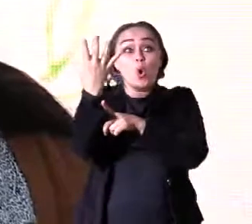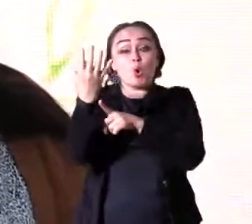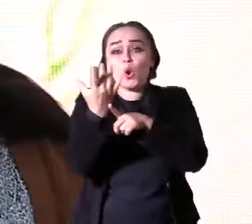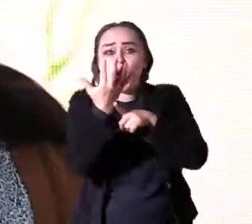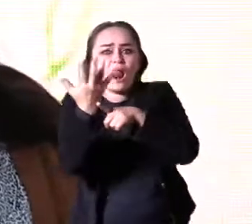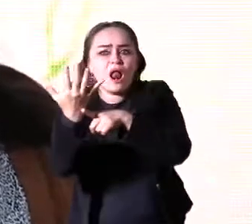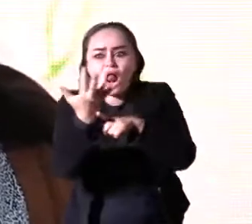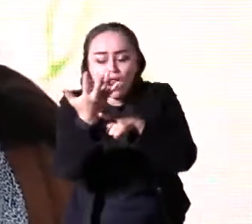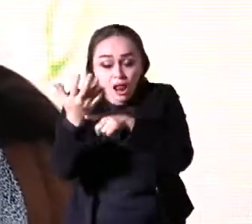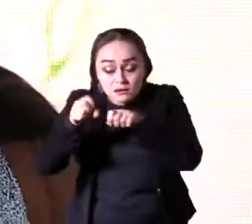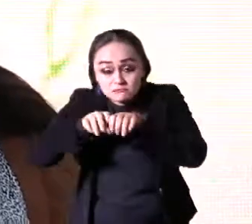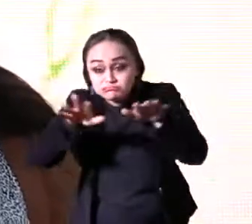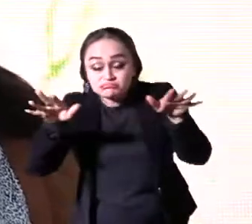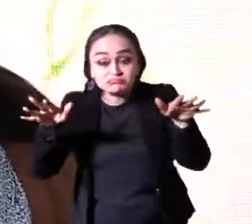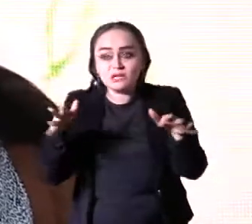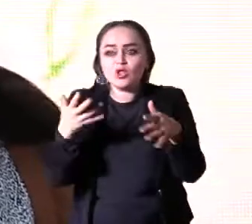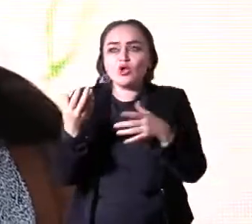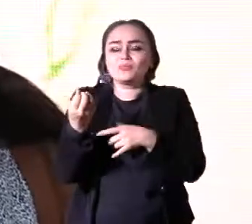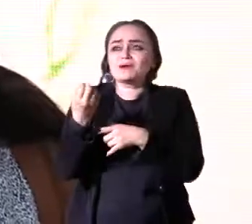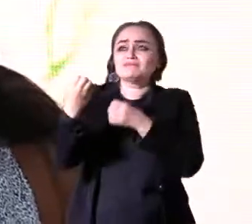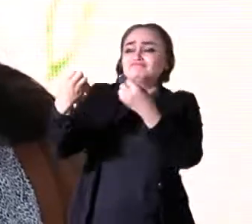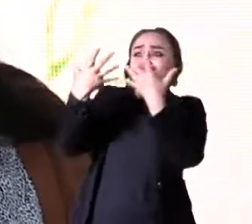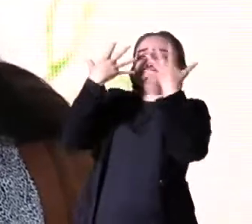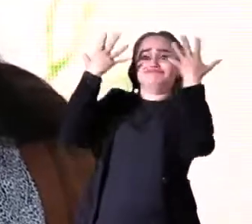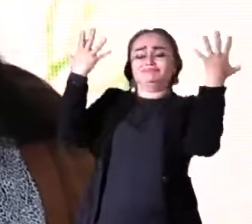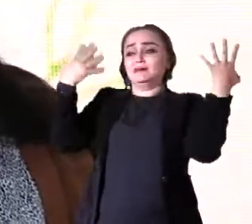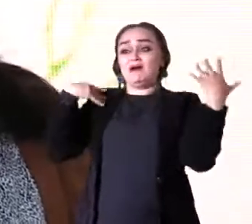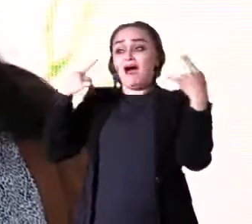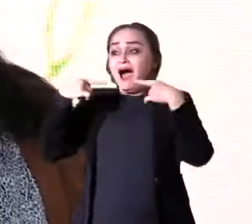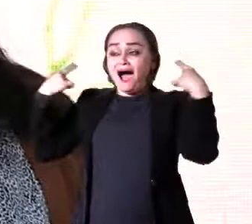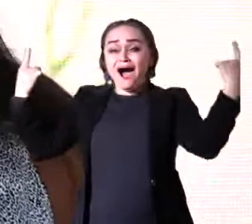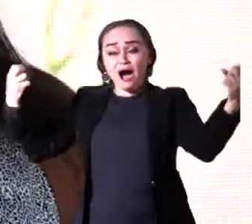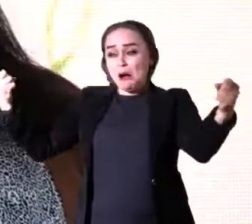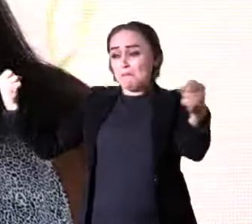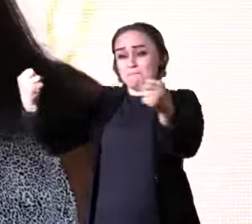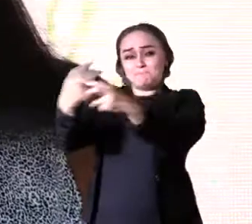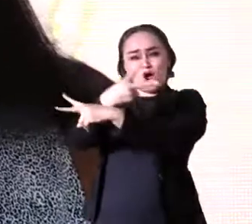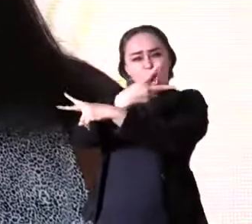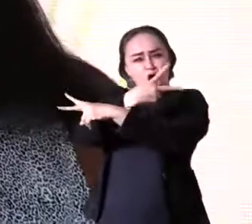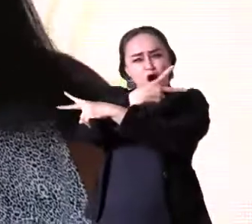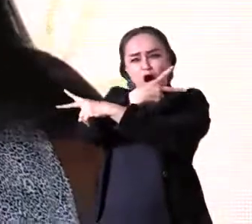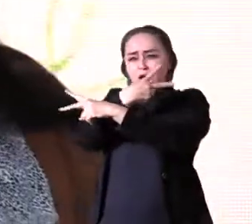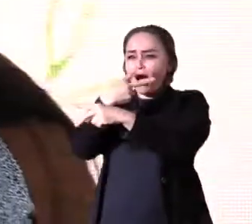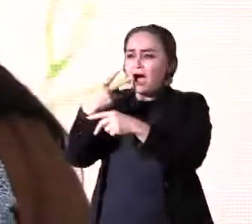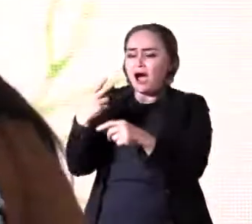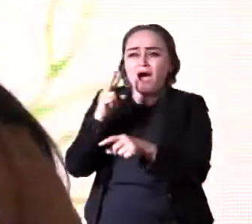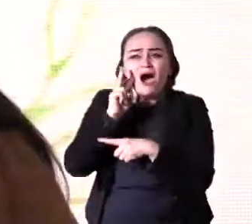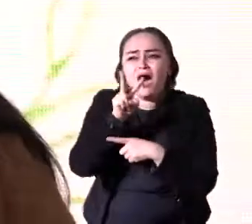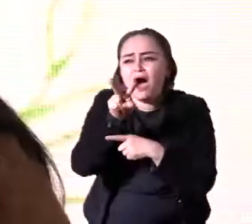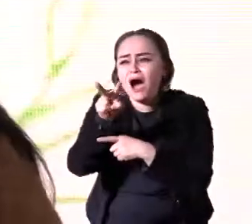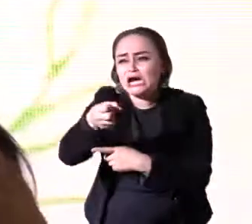por una violencia que hasta el momento solo se evidenciaba por noticias